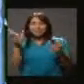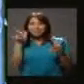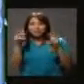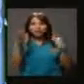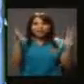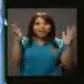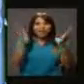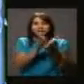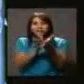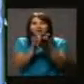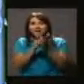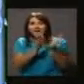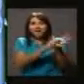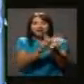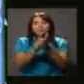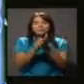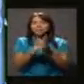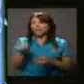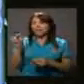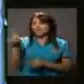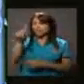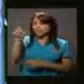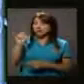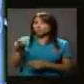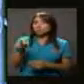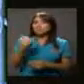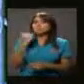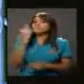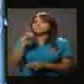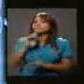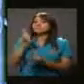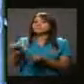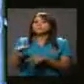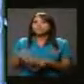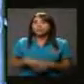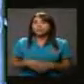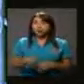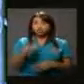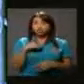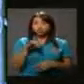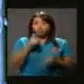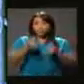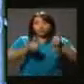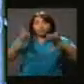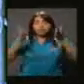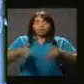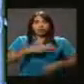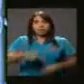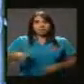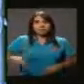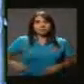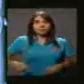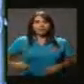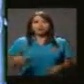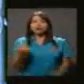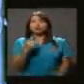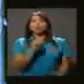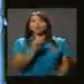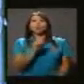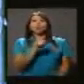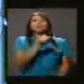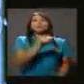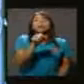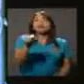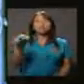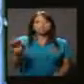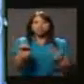esa pregunta tiene una respuesta que es muy sencilla yo como candidato a la presidencia no vengo aquí a señalar a nadie en particular pero si voy a decir